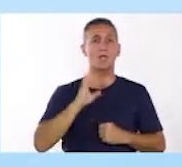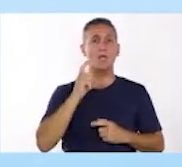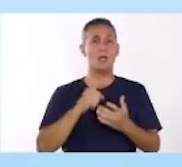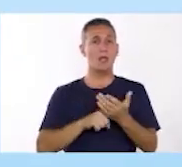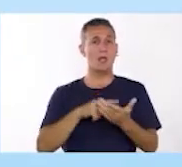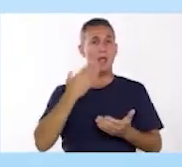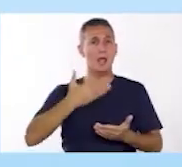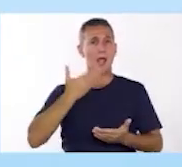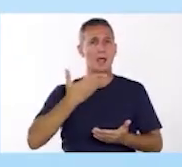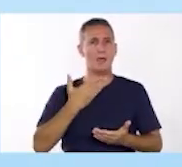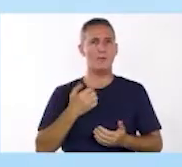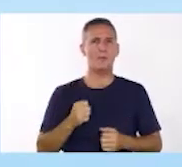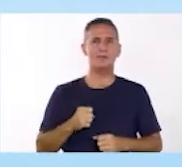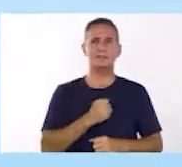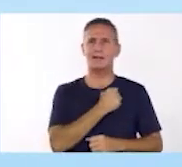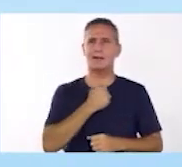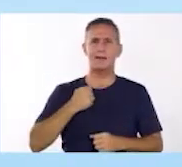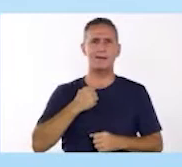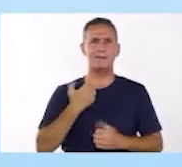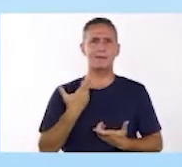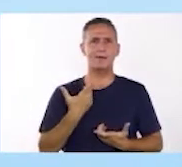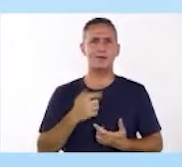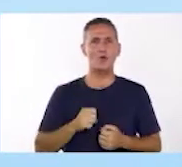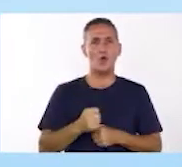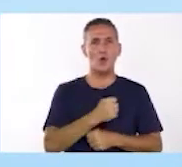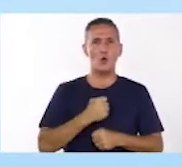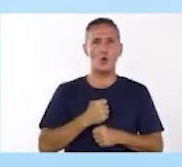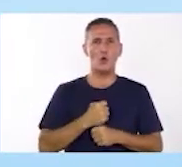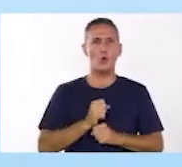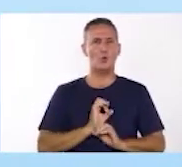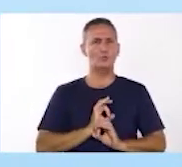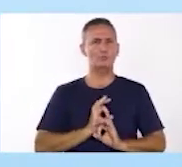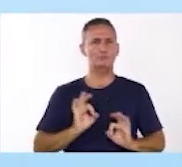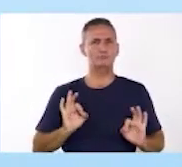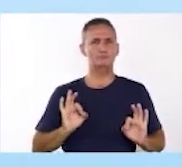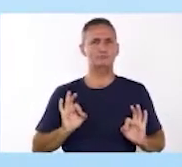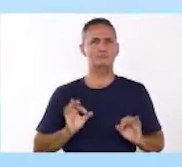La poesía cantada. Uso peculiar.